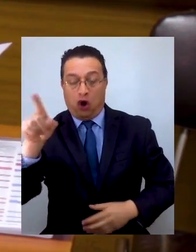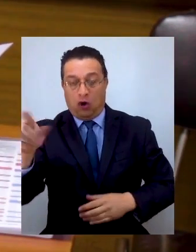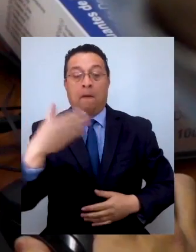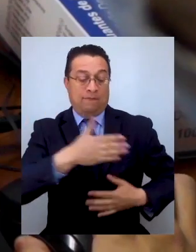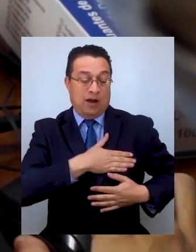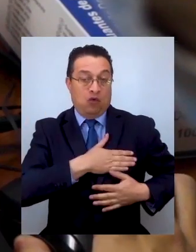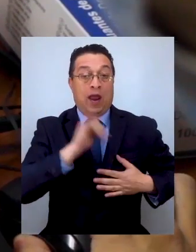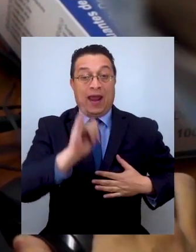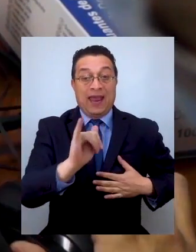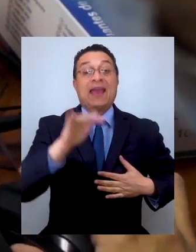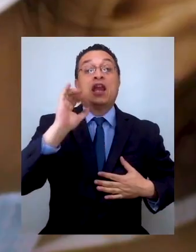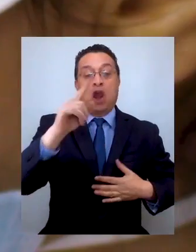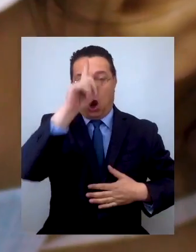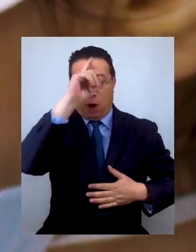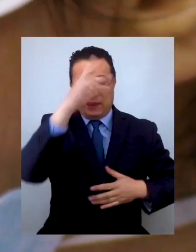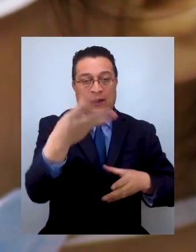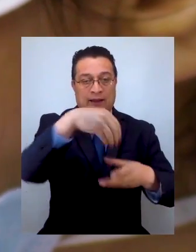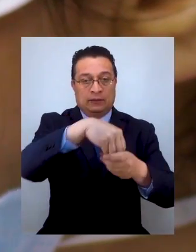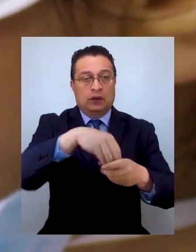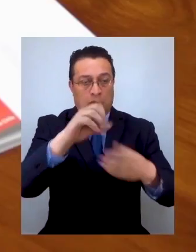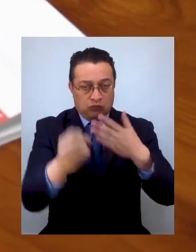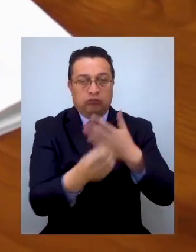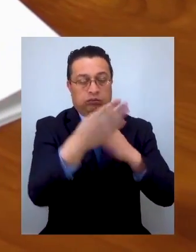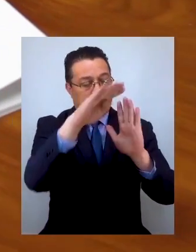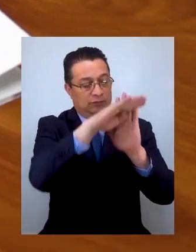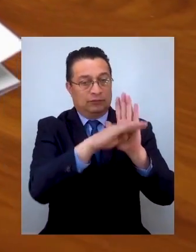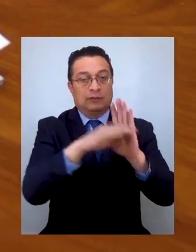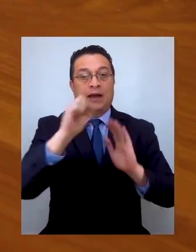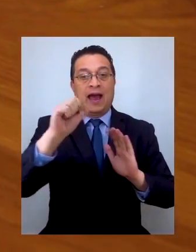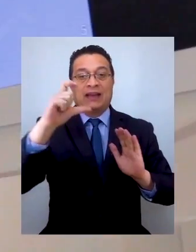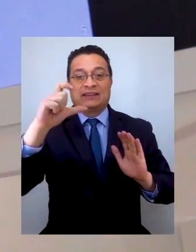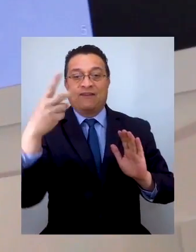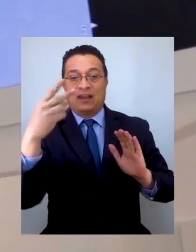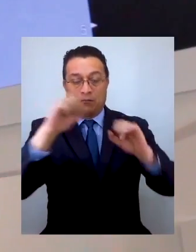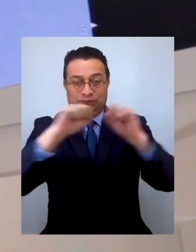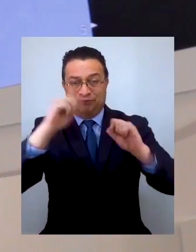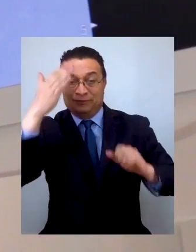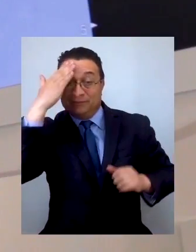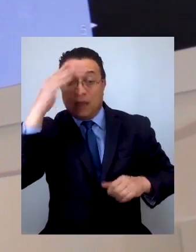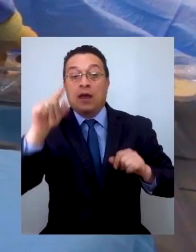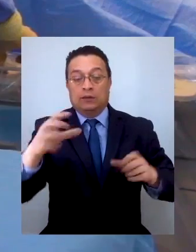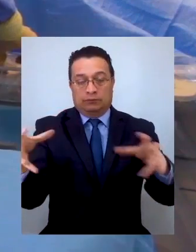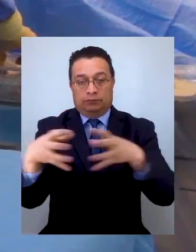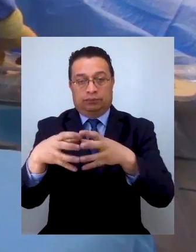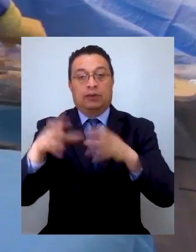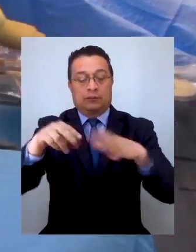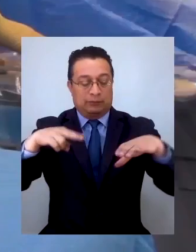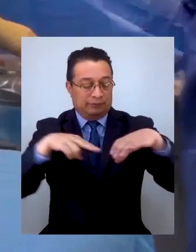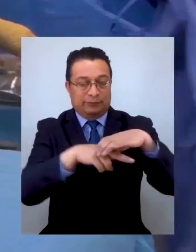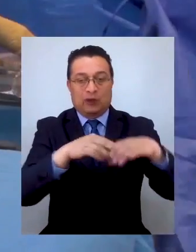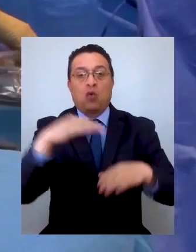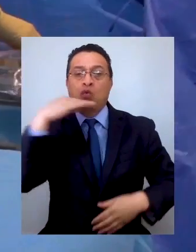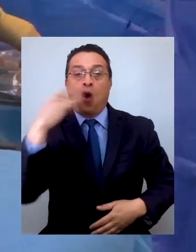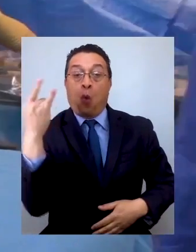en neurología vascular y hospitalaria y se actualizó el protocolo de accidente cerebrovascular trabajando con el equipo de